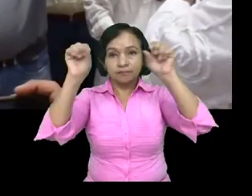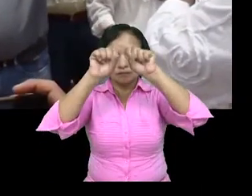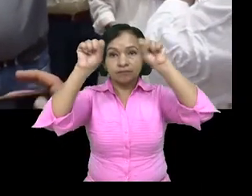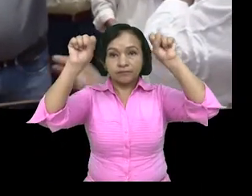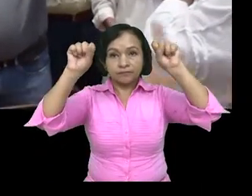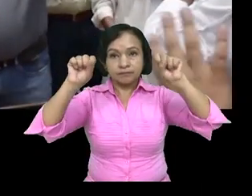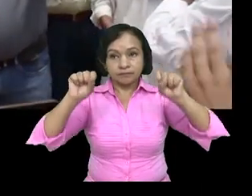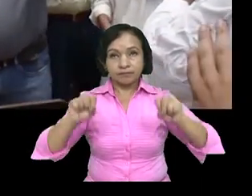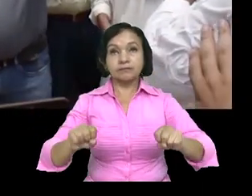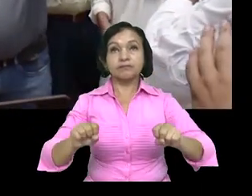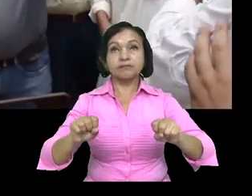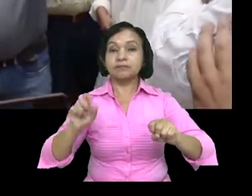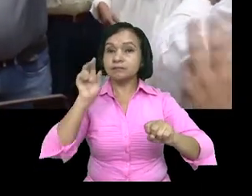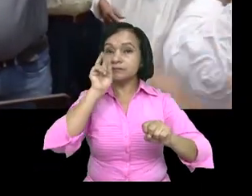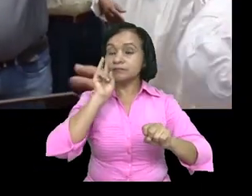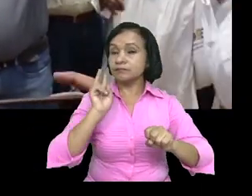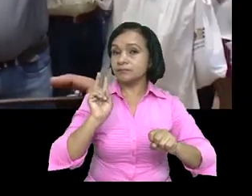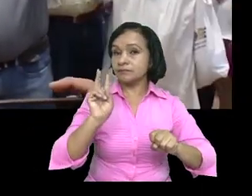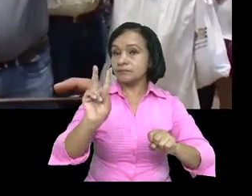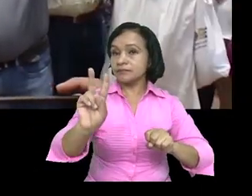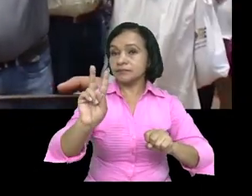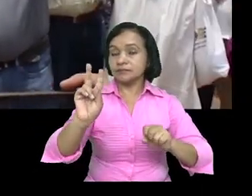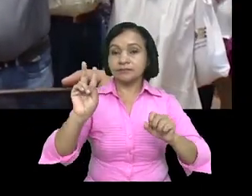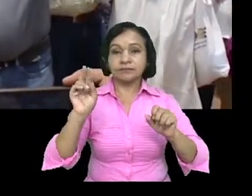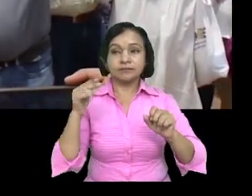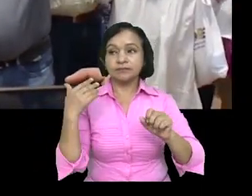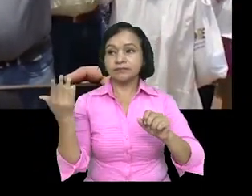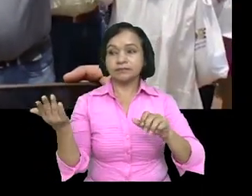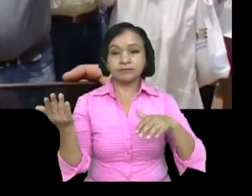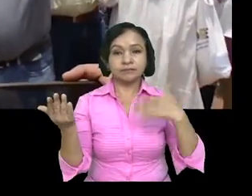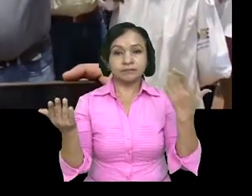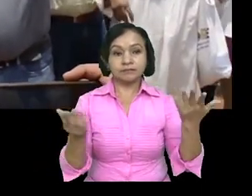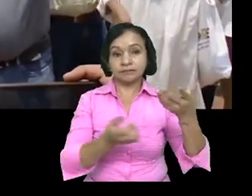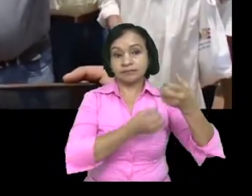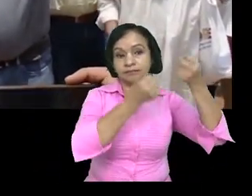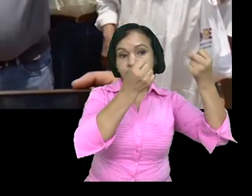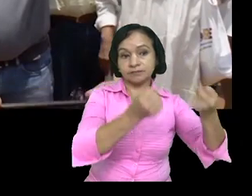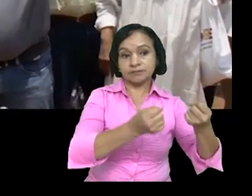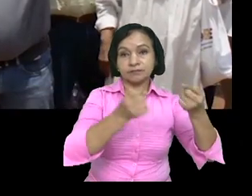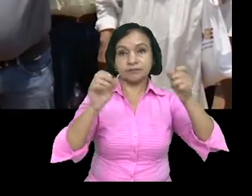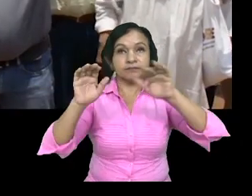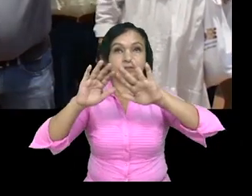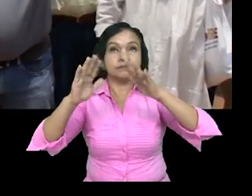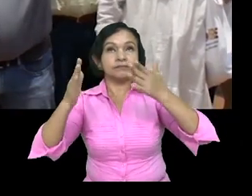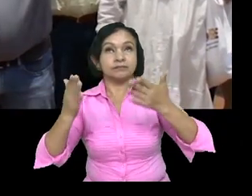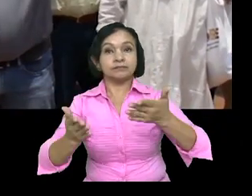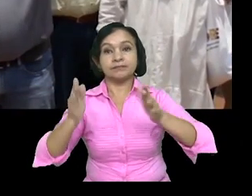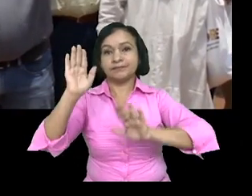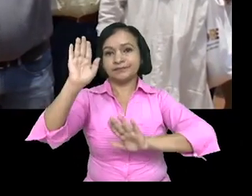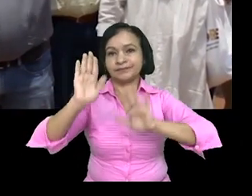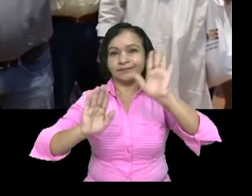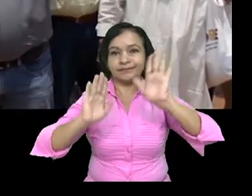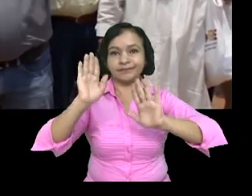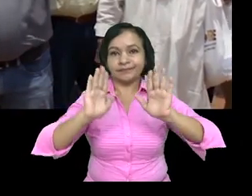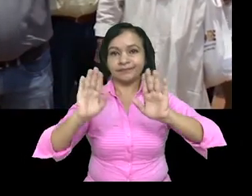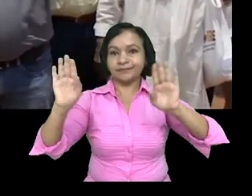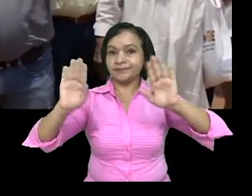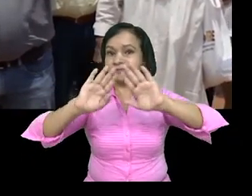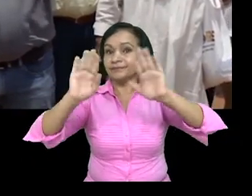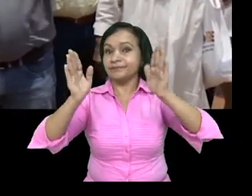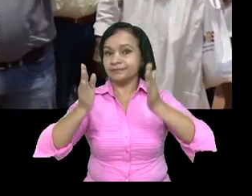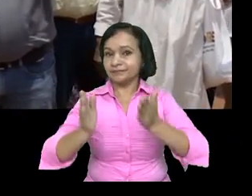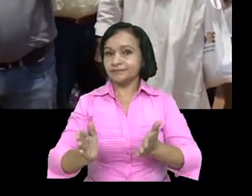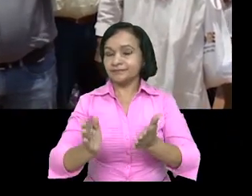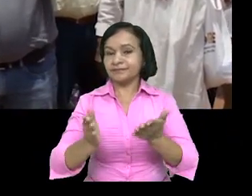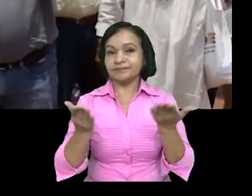capacitaciones que tienen que ver con la con género, ¿verdad? Con la participación de las mujeres, porque